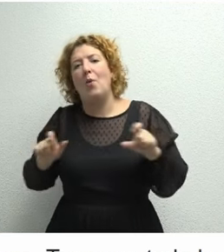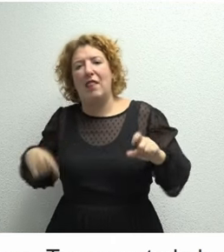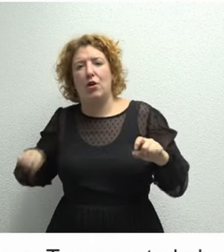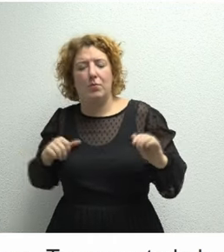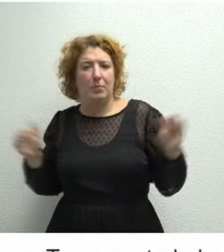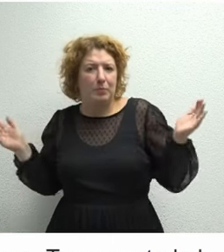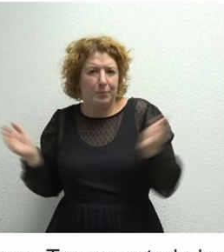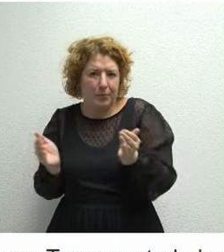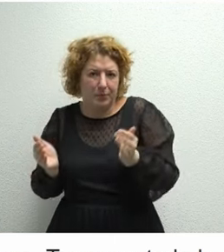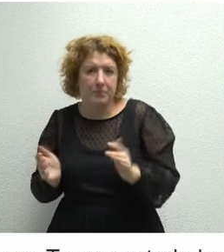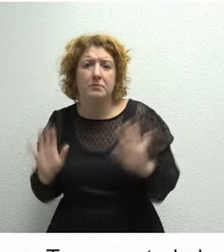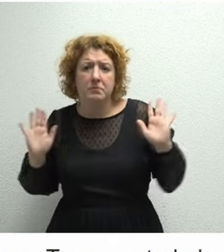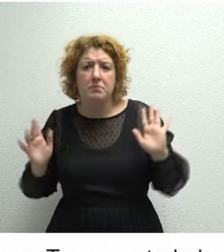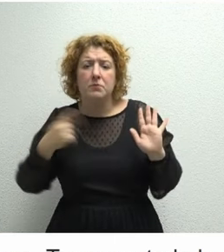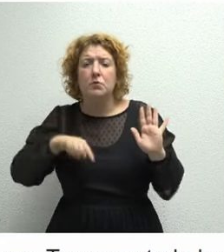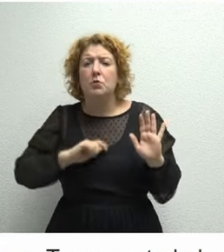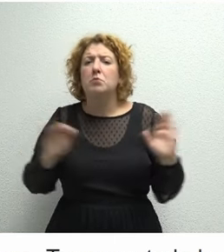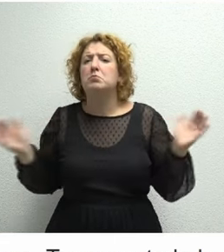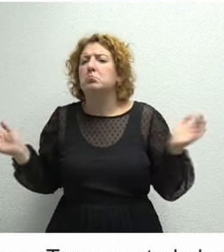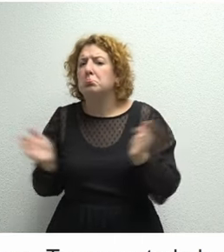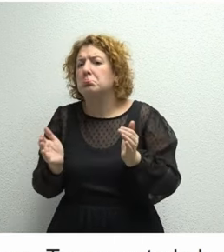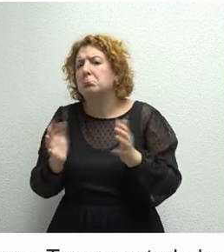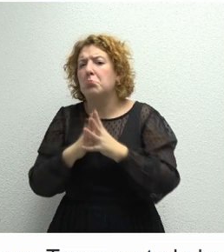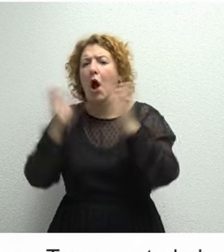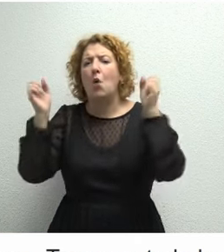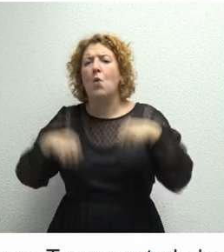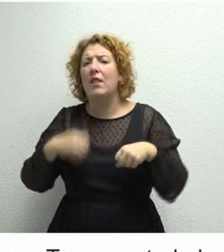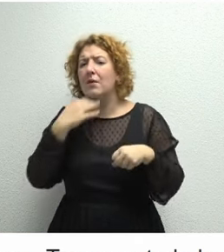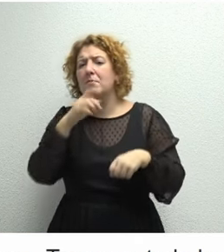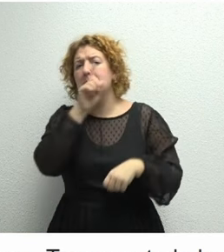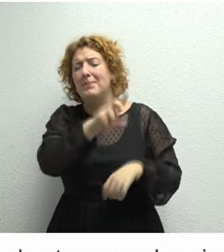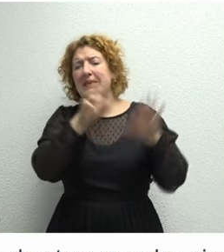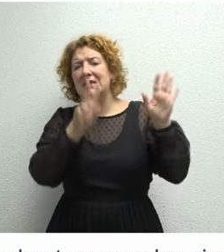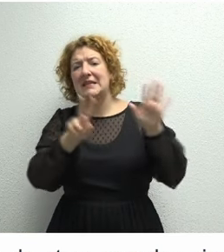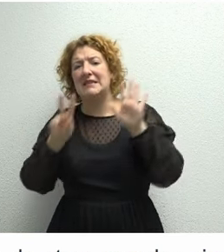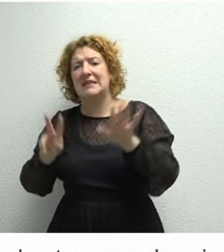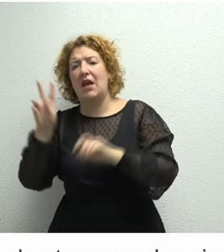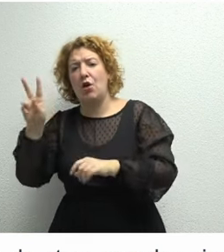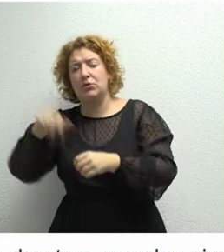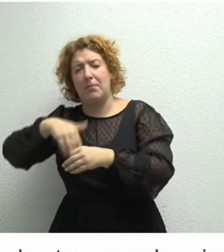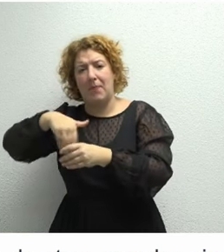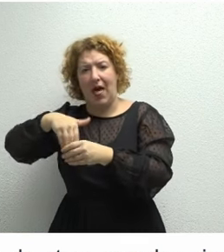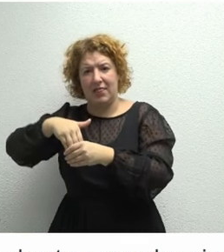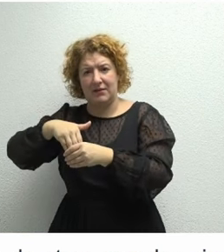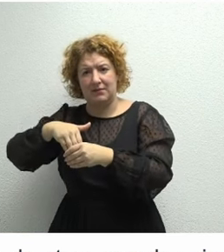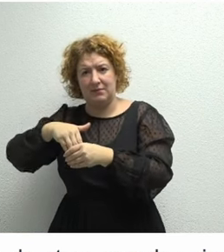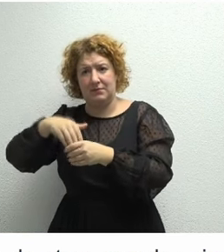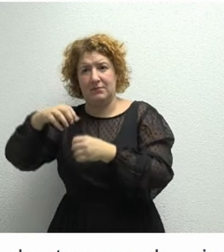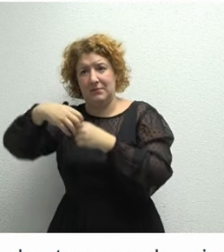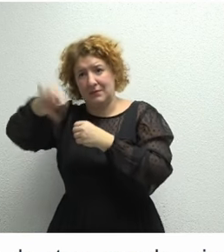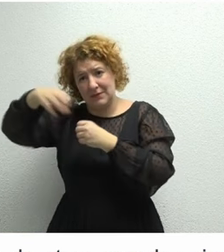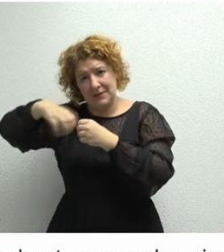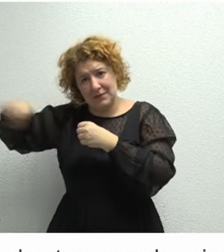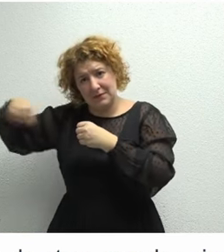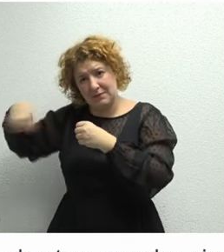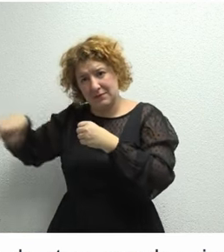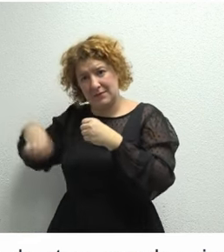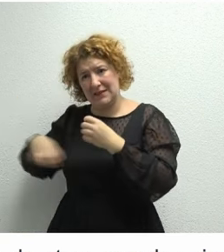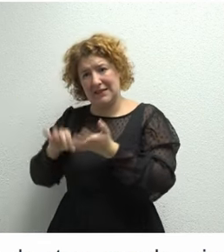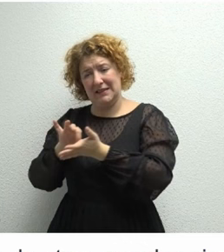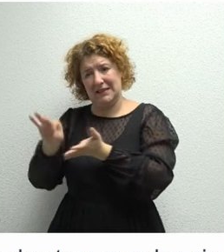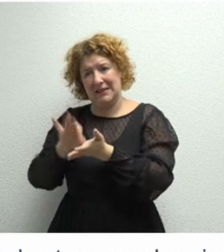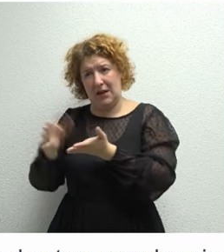aquí son mucho mayores Pero bueno nuestro convenio es de 1772 plazas que se distribuyen en todos esos servicios que están ahora